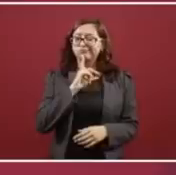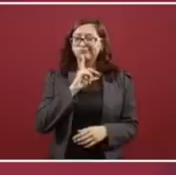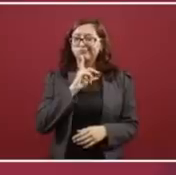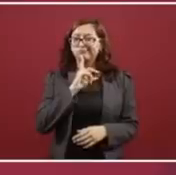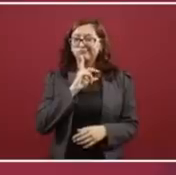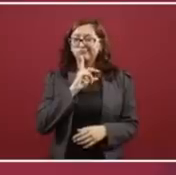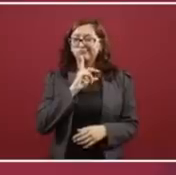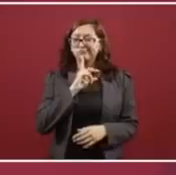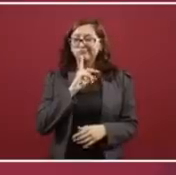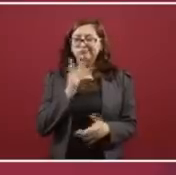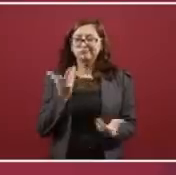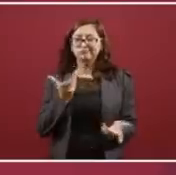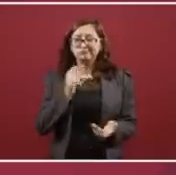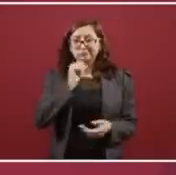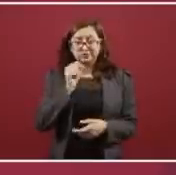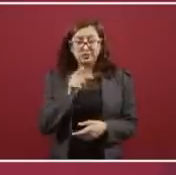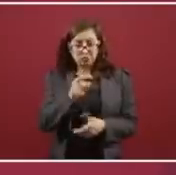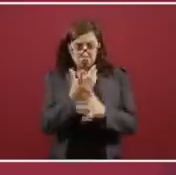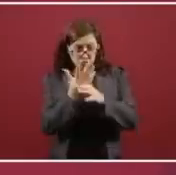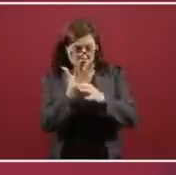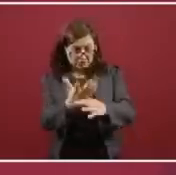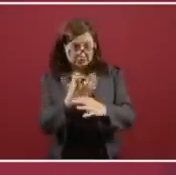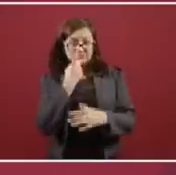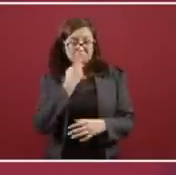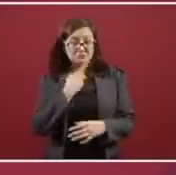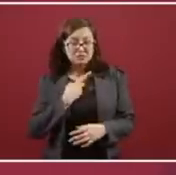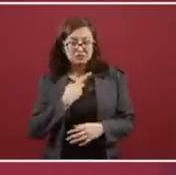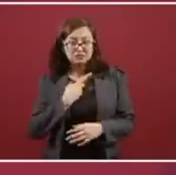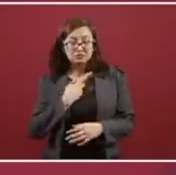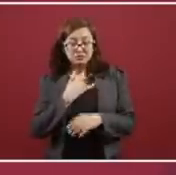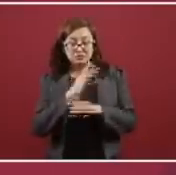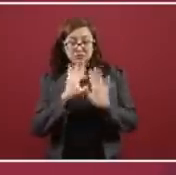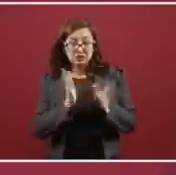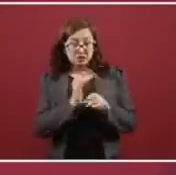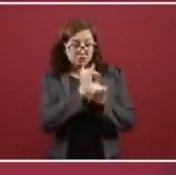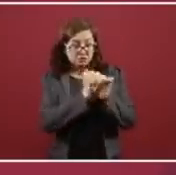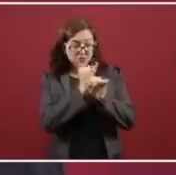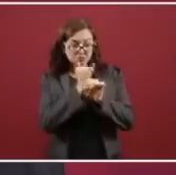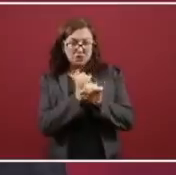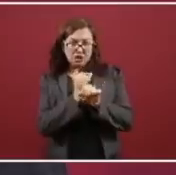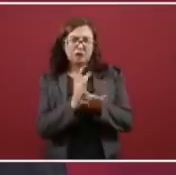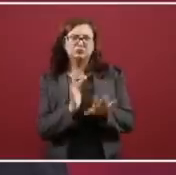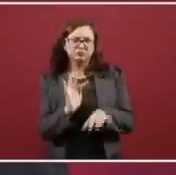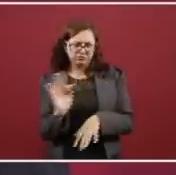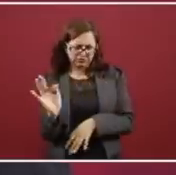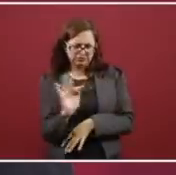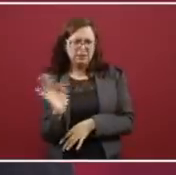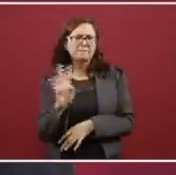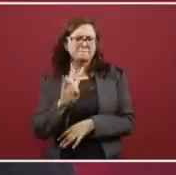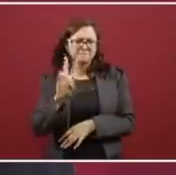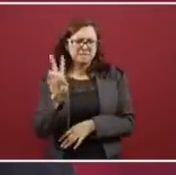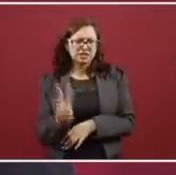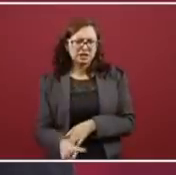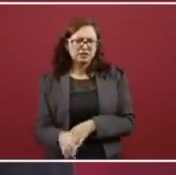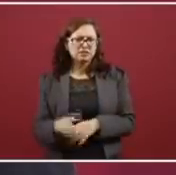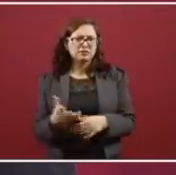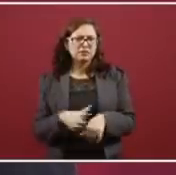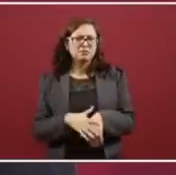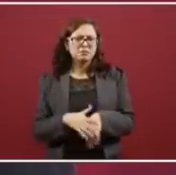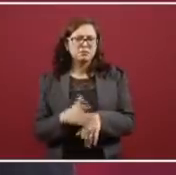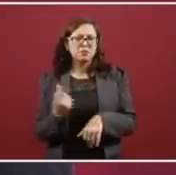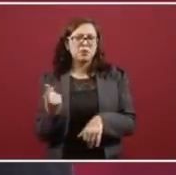si ustedes lo dicen este lo han investigado es probable por qué